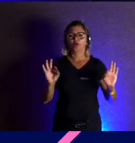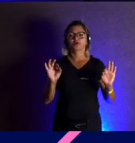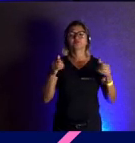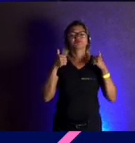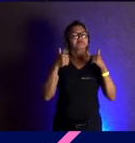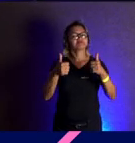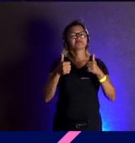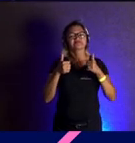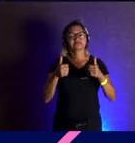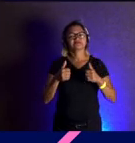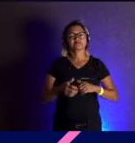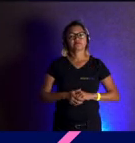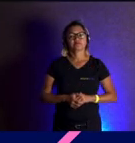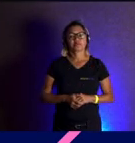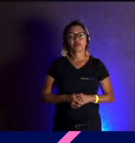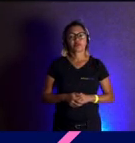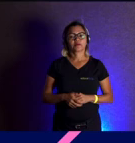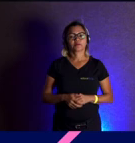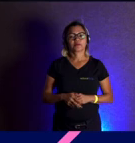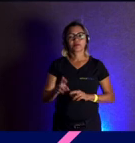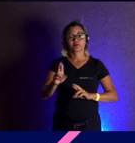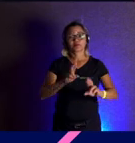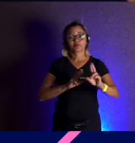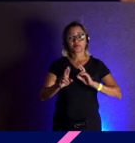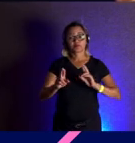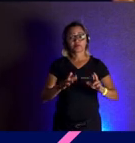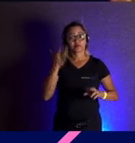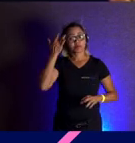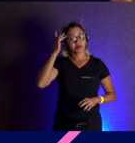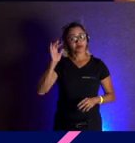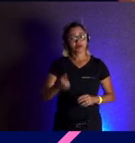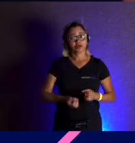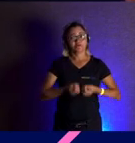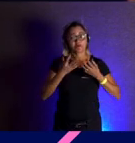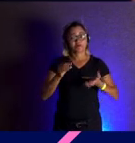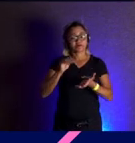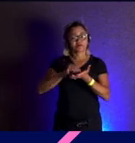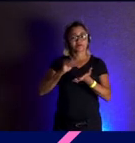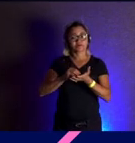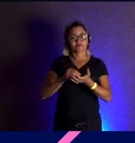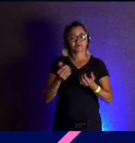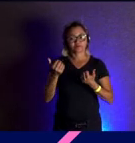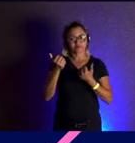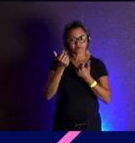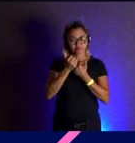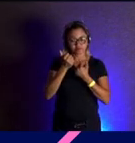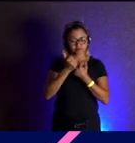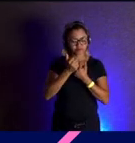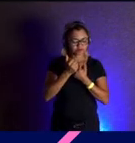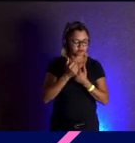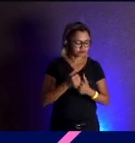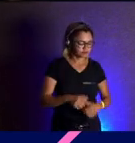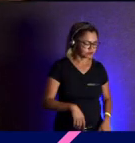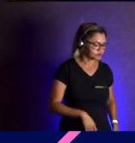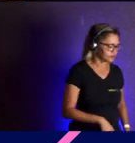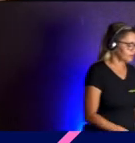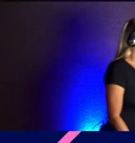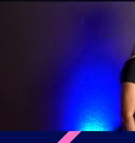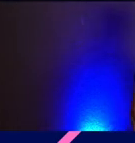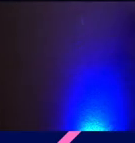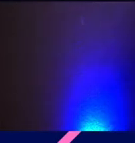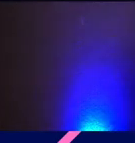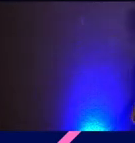Bueno, buscando respuestas, sabiendo que no habían datos locales, me fui para acá. Viendo que habían datos